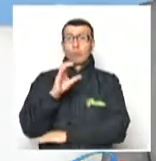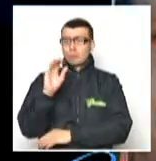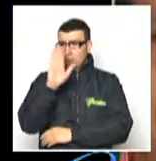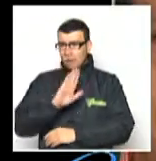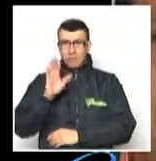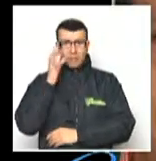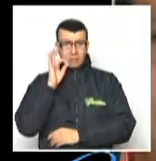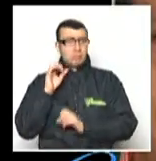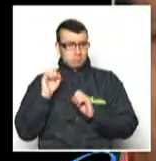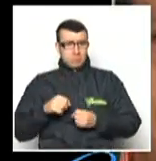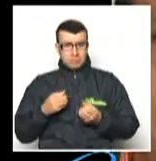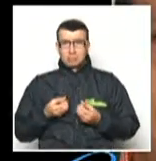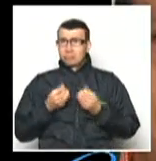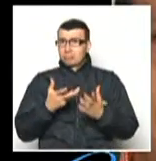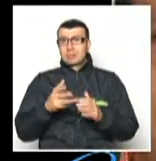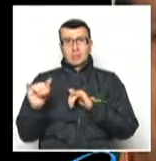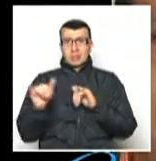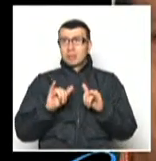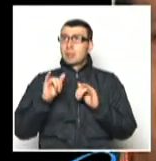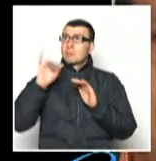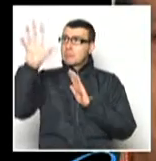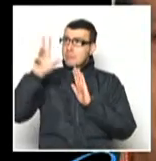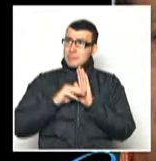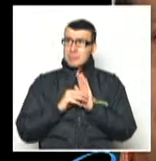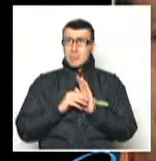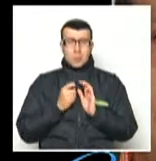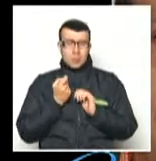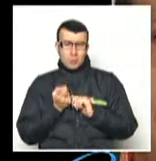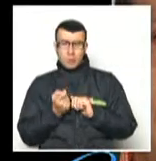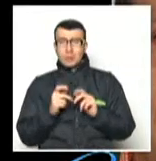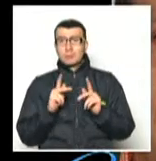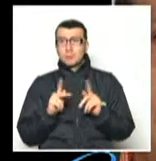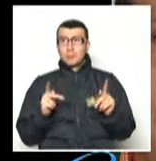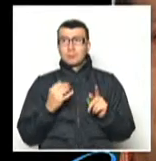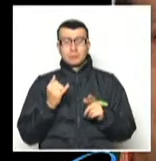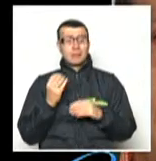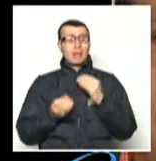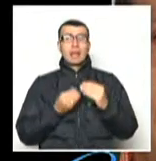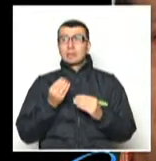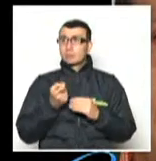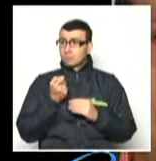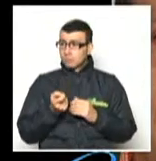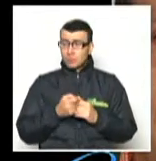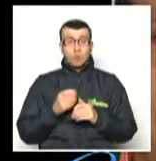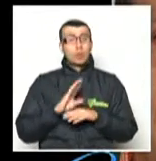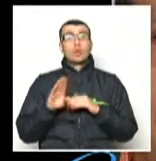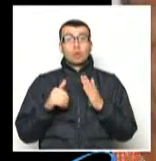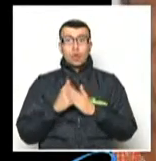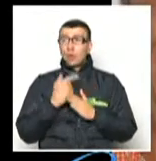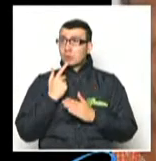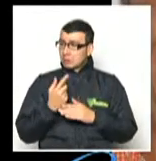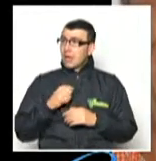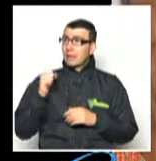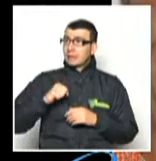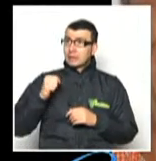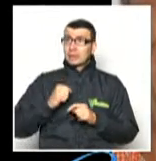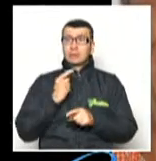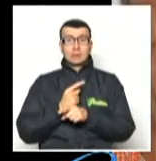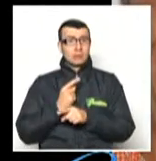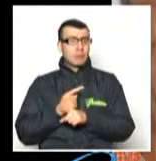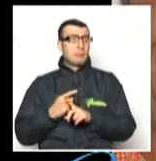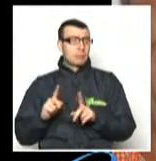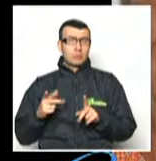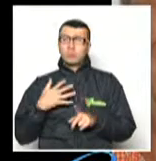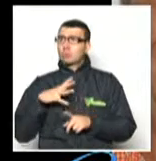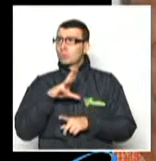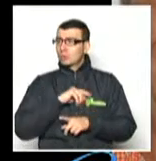le podíamos dar esta técnica? Nosotros la trajimos, somos muy pocas las personas que lo estamos haciendo. Todo el mundo dice hacerla, pero en realidad, incluso nosotros creamos